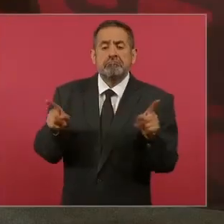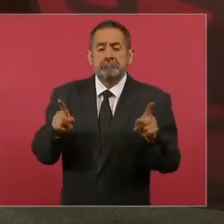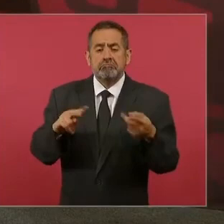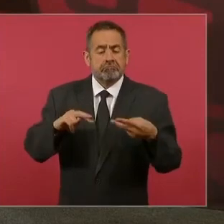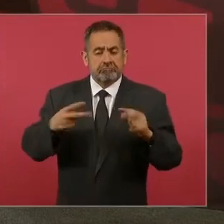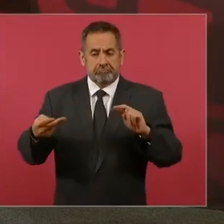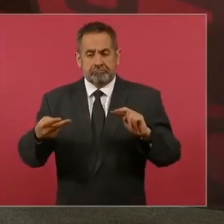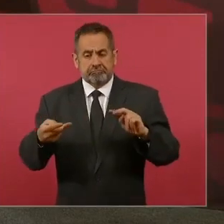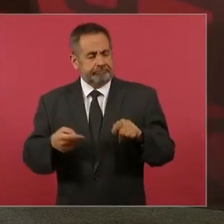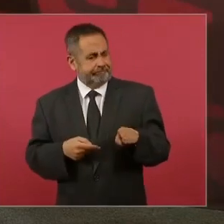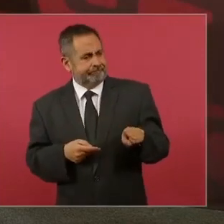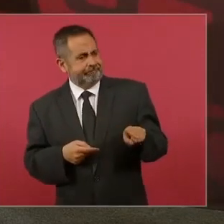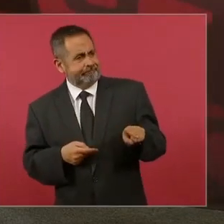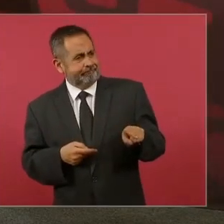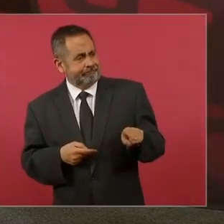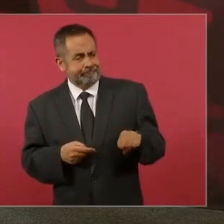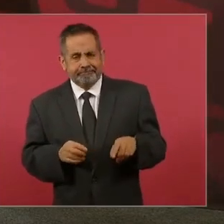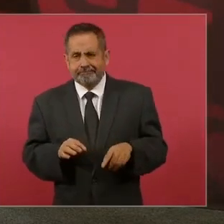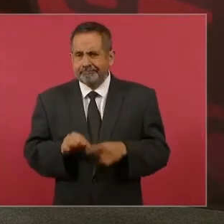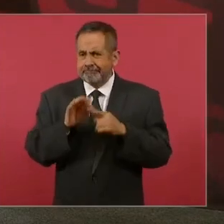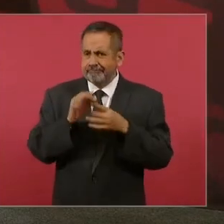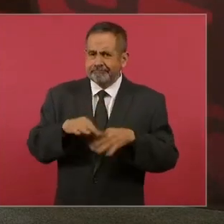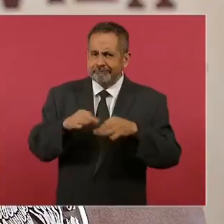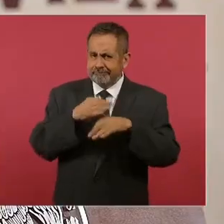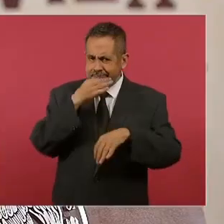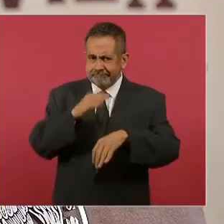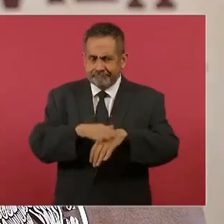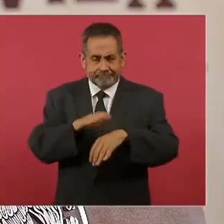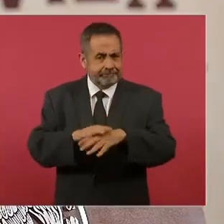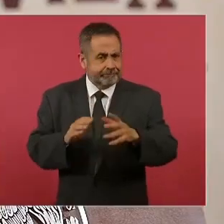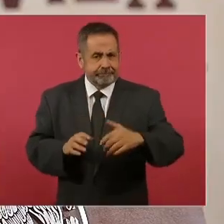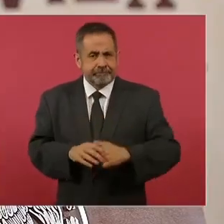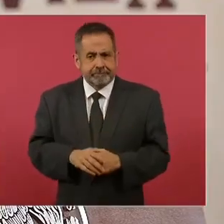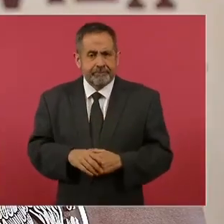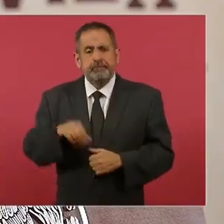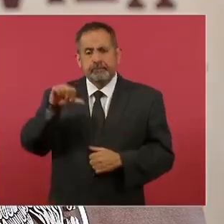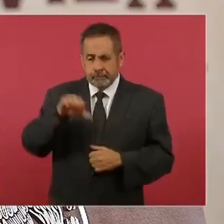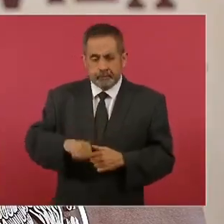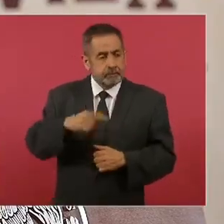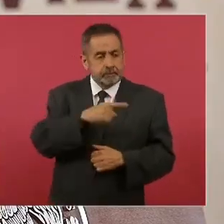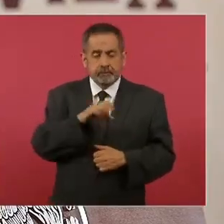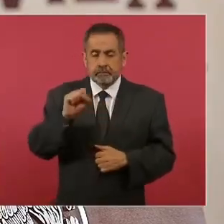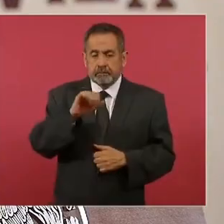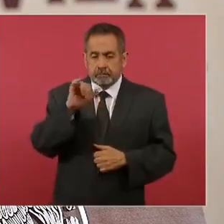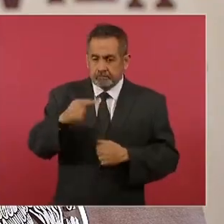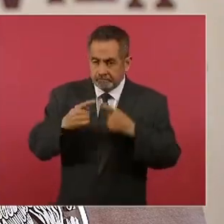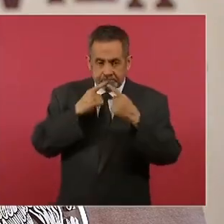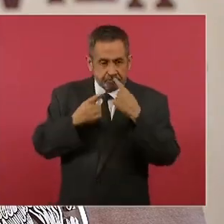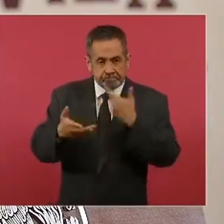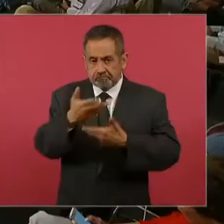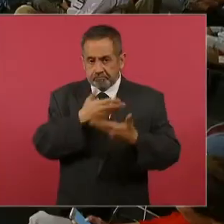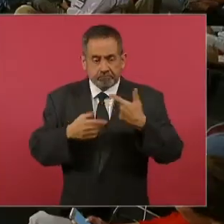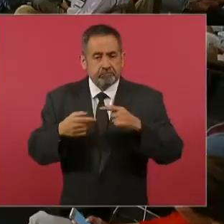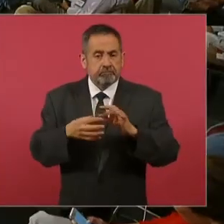lo que queremos destacar y que hoy será discutido en la Suprema Corte de Justicia de la